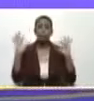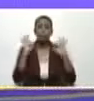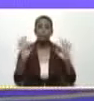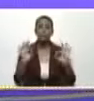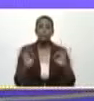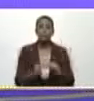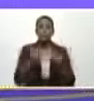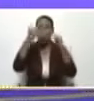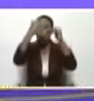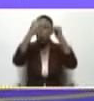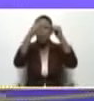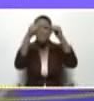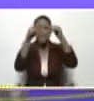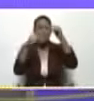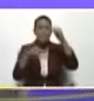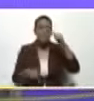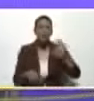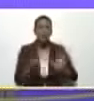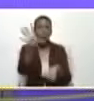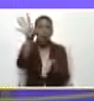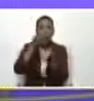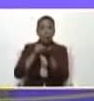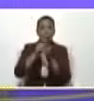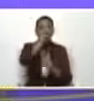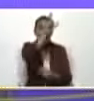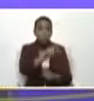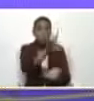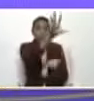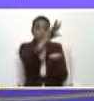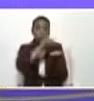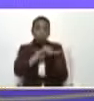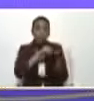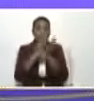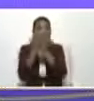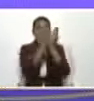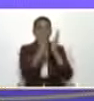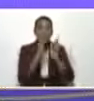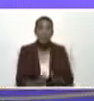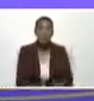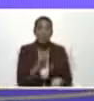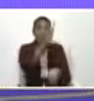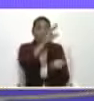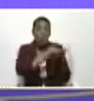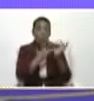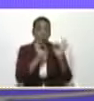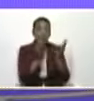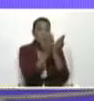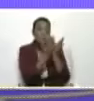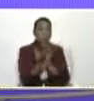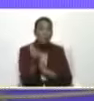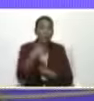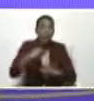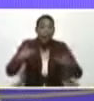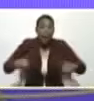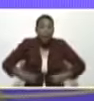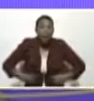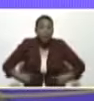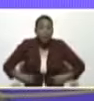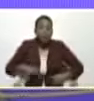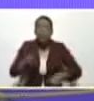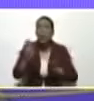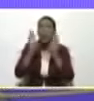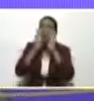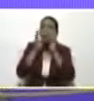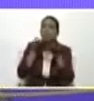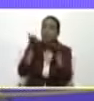línea un ejemplo a seguir para todos verdad estudiar un poquito más qué le recomendarías